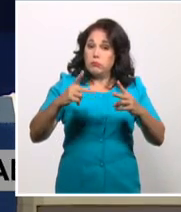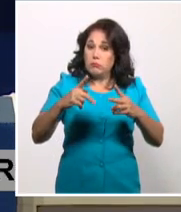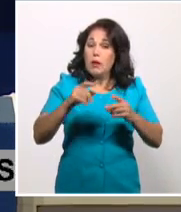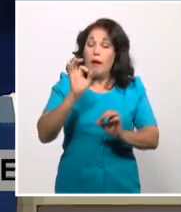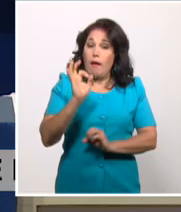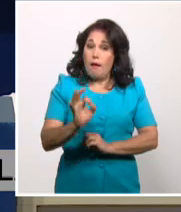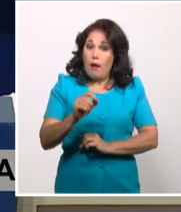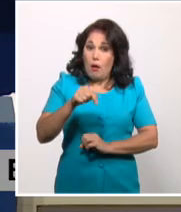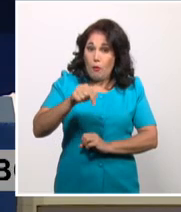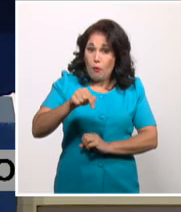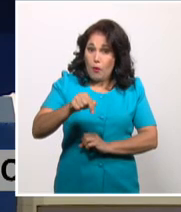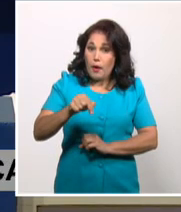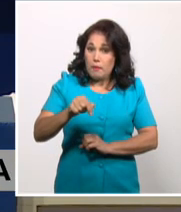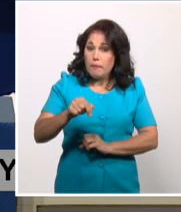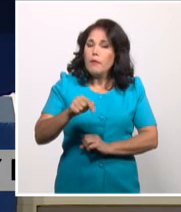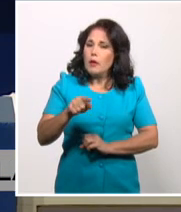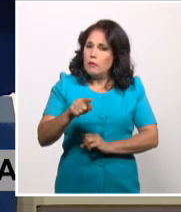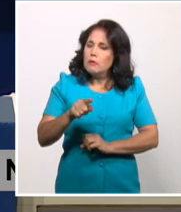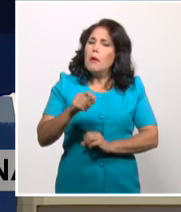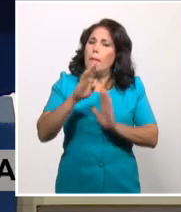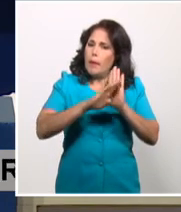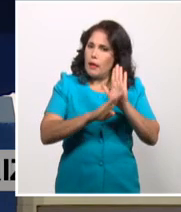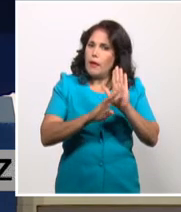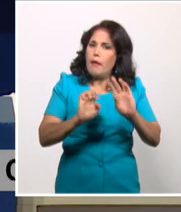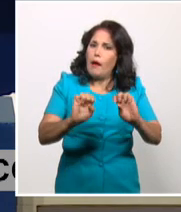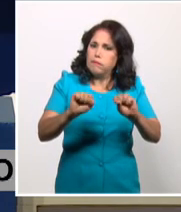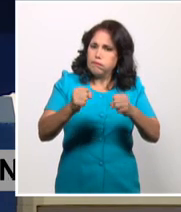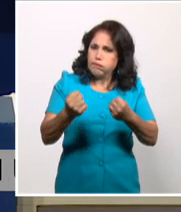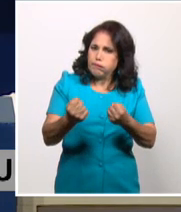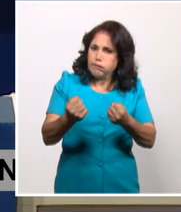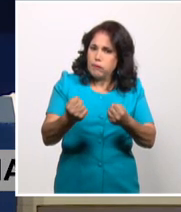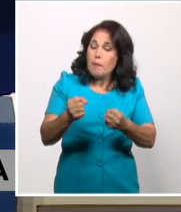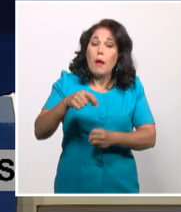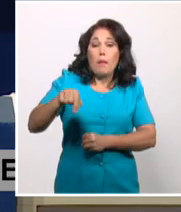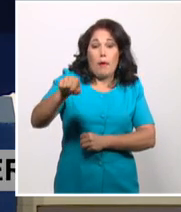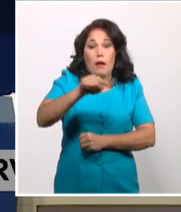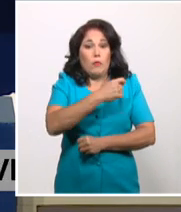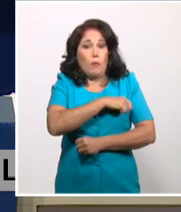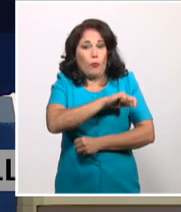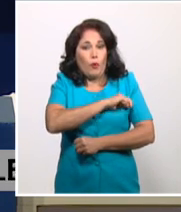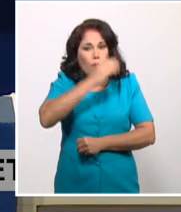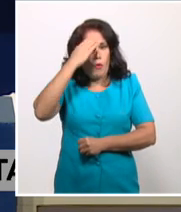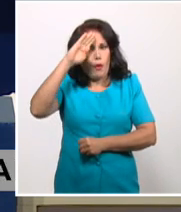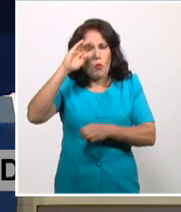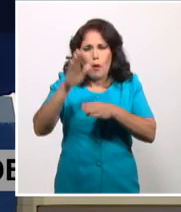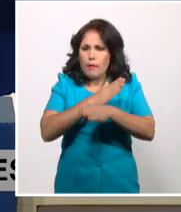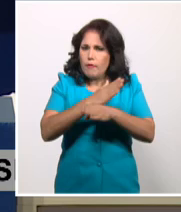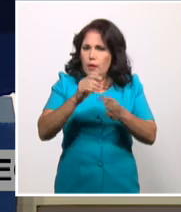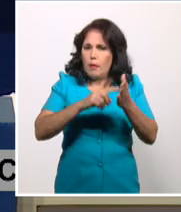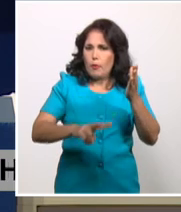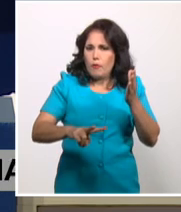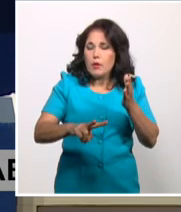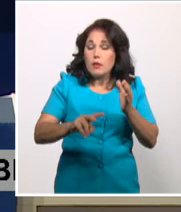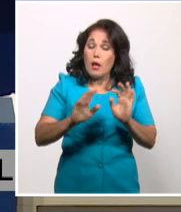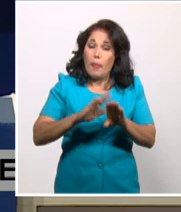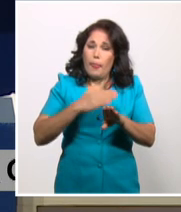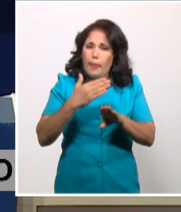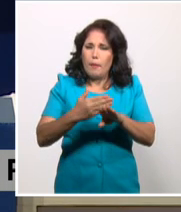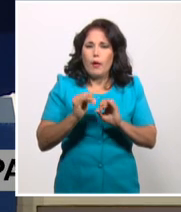siguen tomando medidas restrictivas en varias provincias, y eso